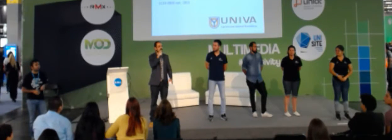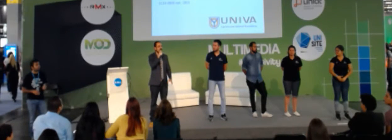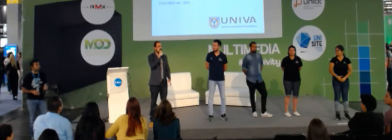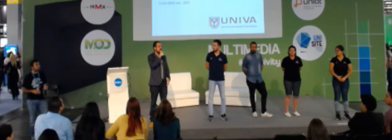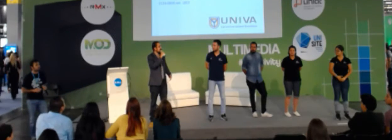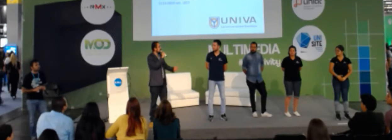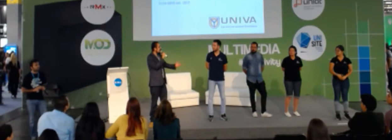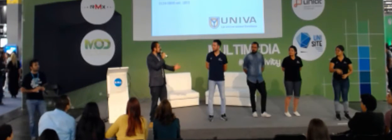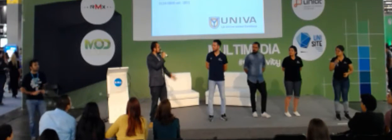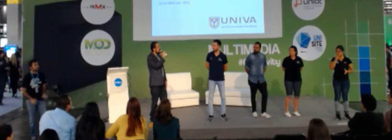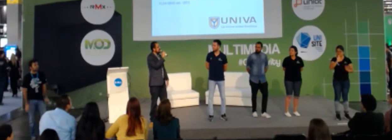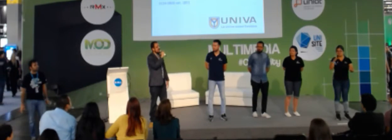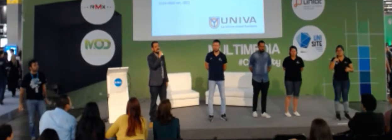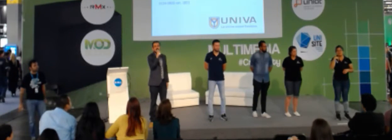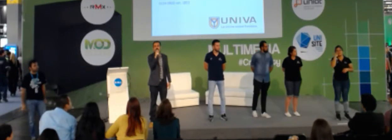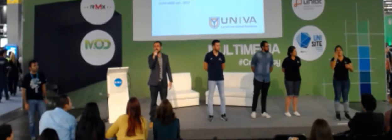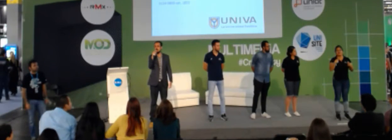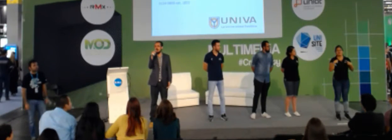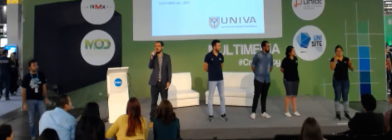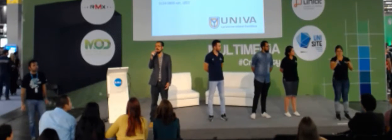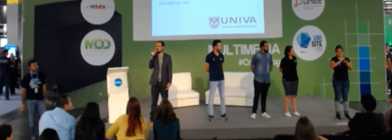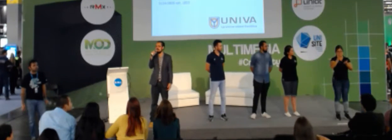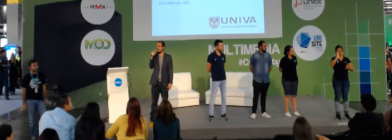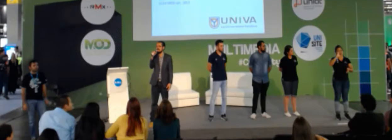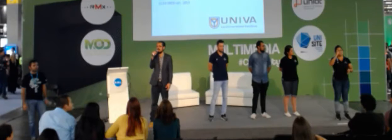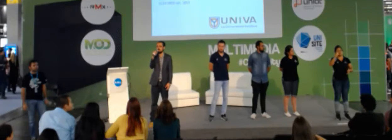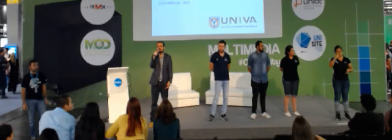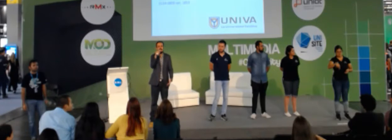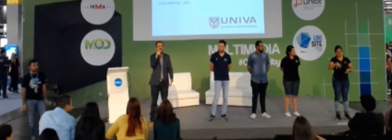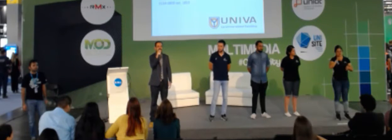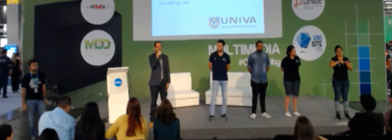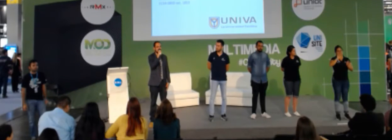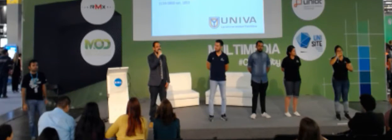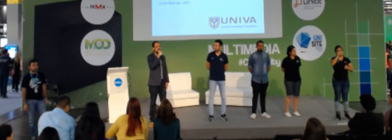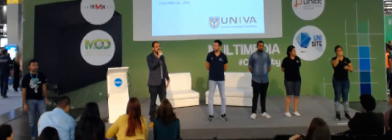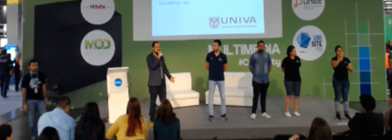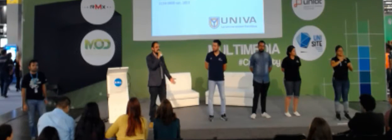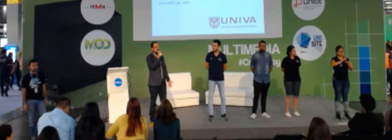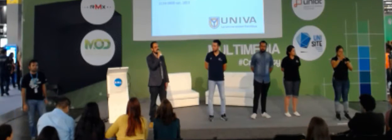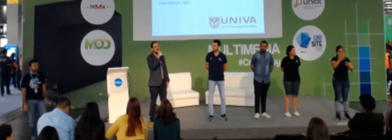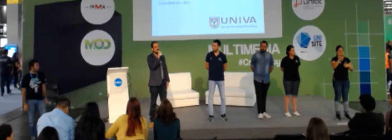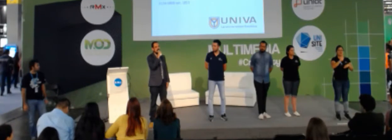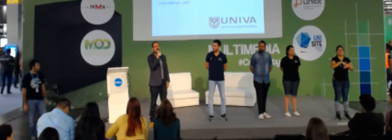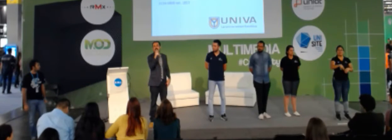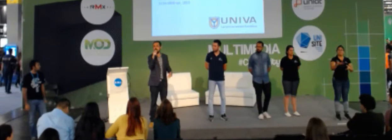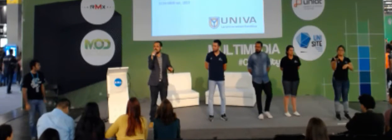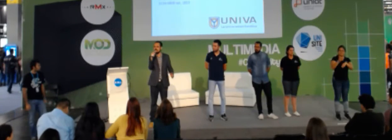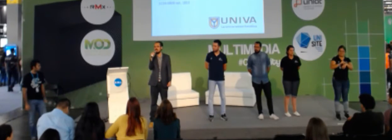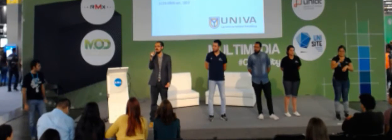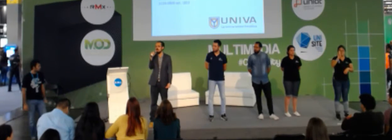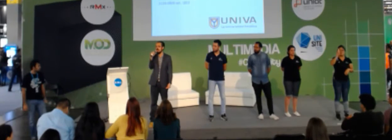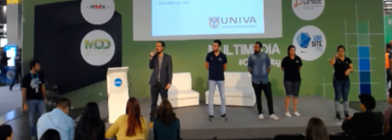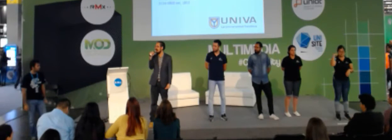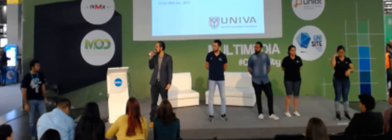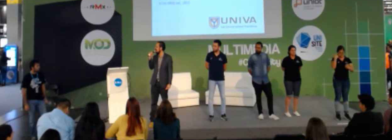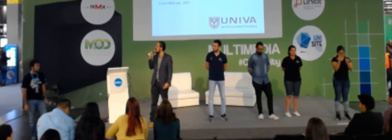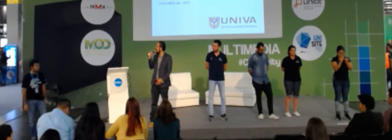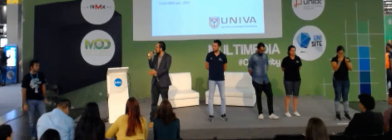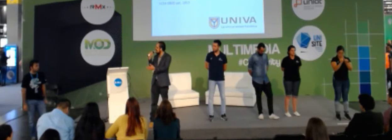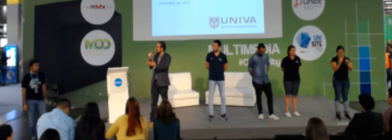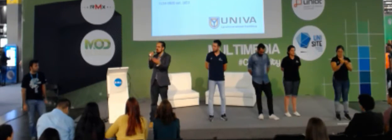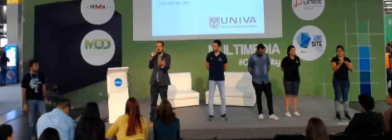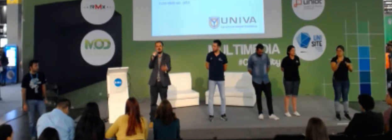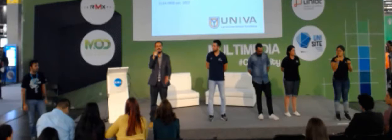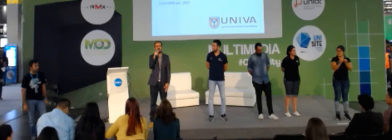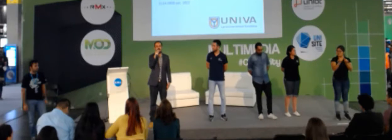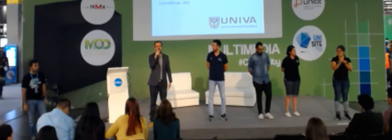Y pues queremos agradecer a Campus Party 2016, muchas gracias por abrir este espacio, a la Universidad de Guadalajara, aquí